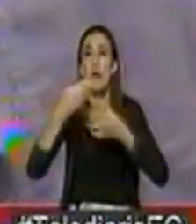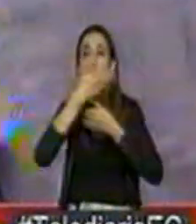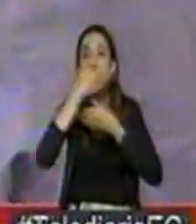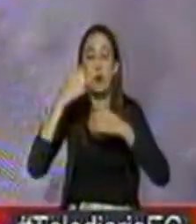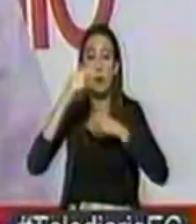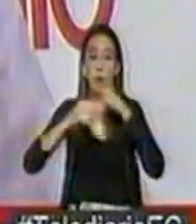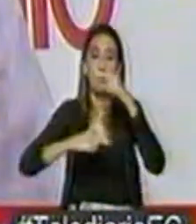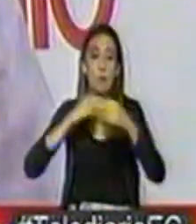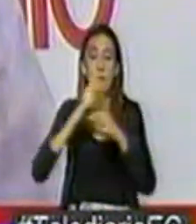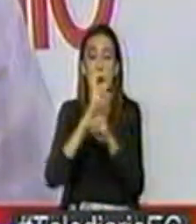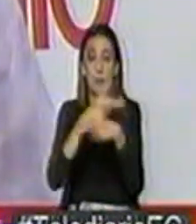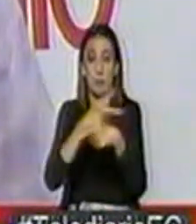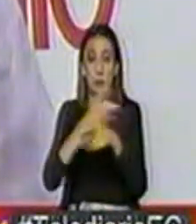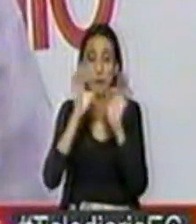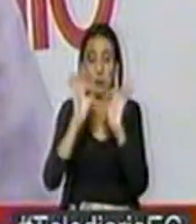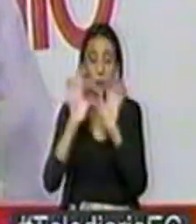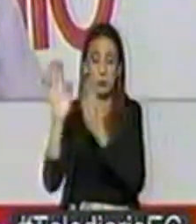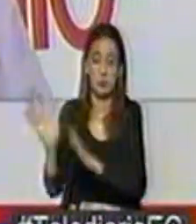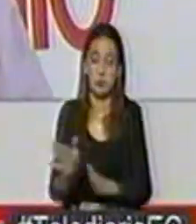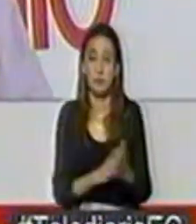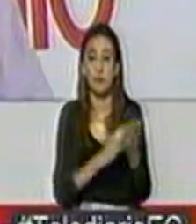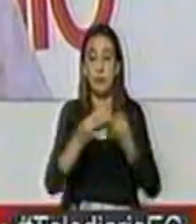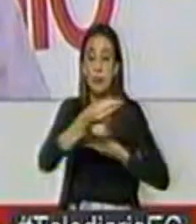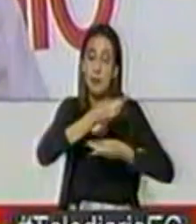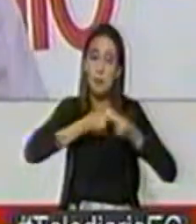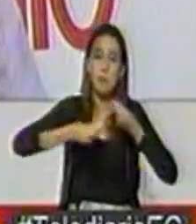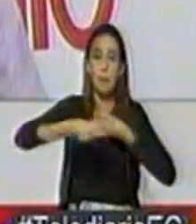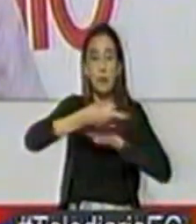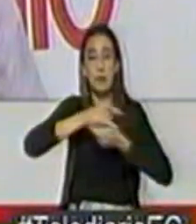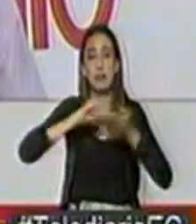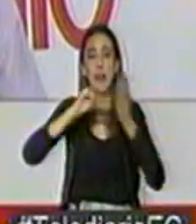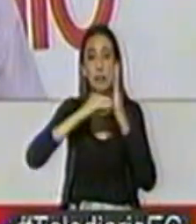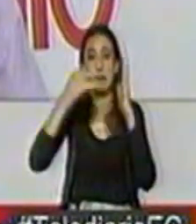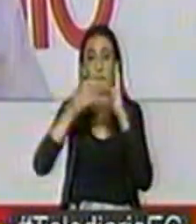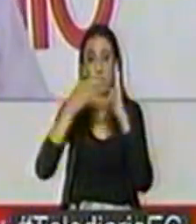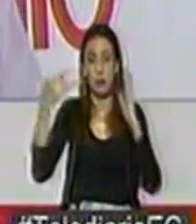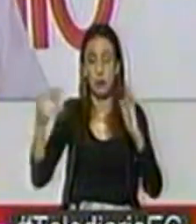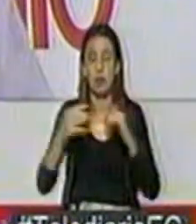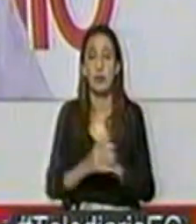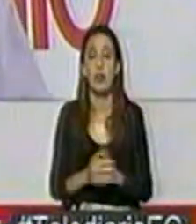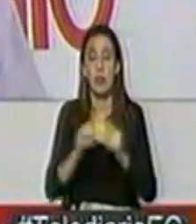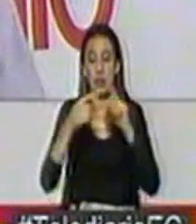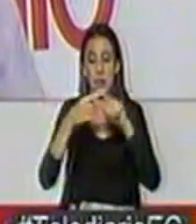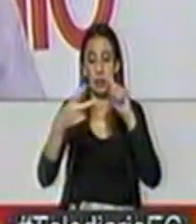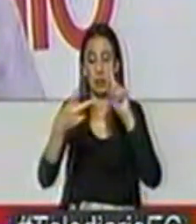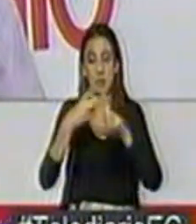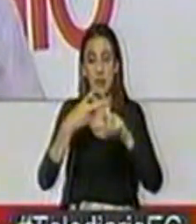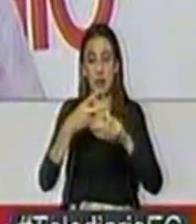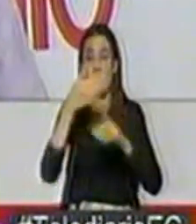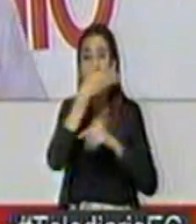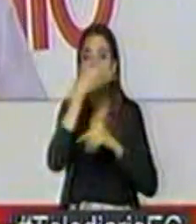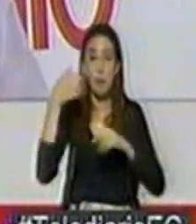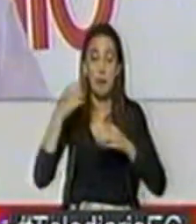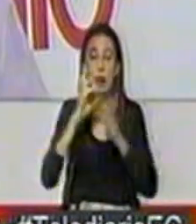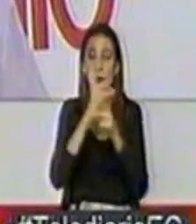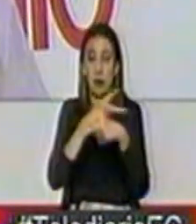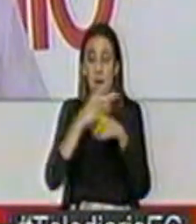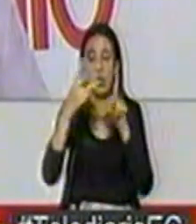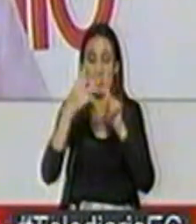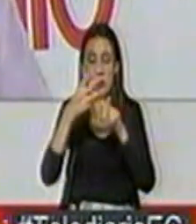sus productos. Invertir en tecnología, invertir en formación de nuestra gente, mejorar nuestros productos,